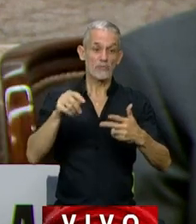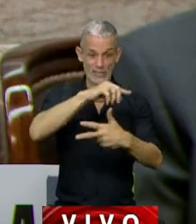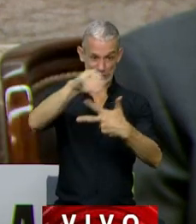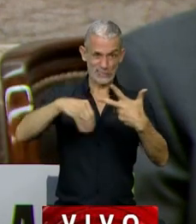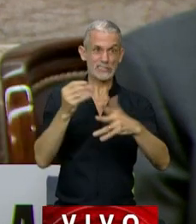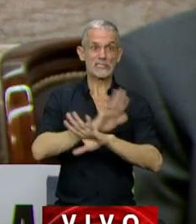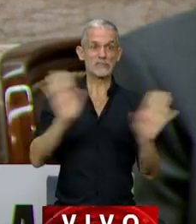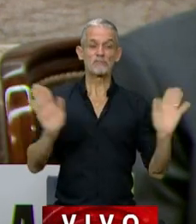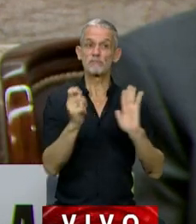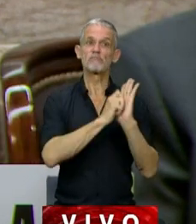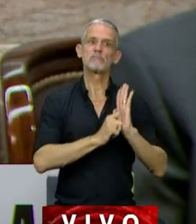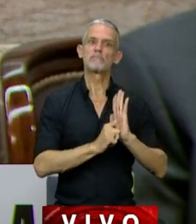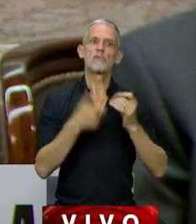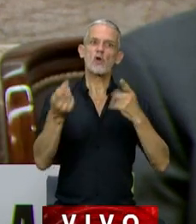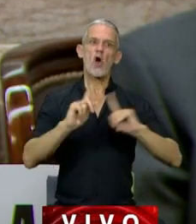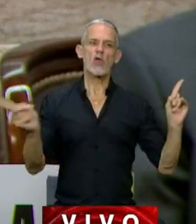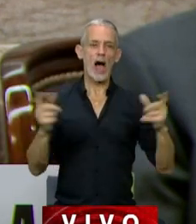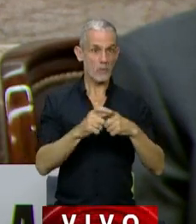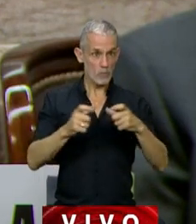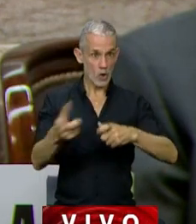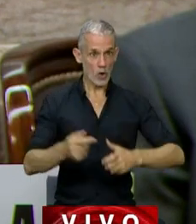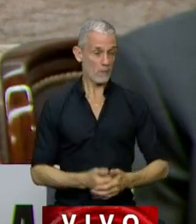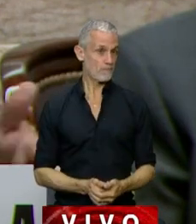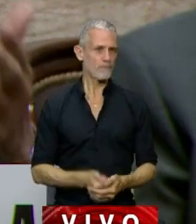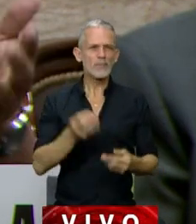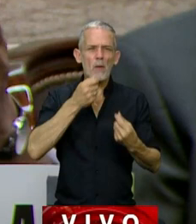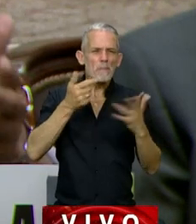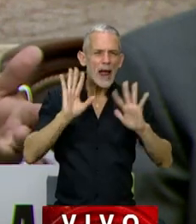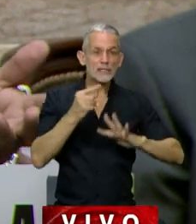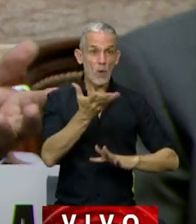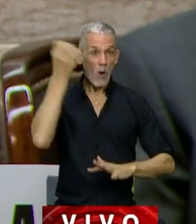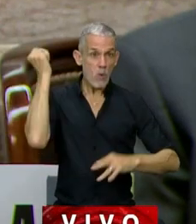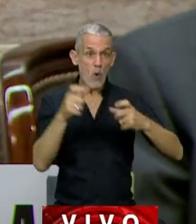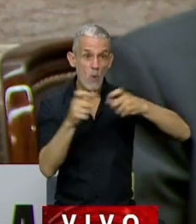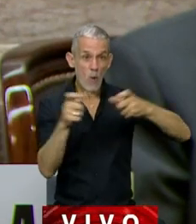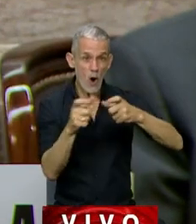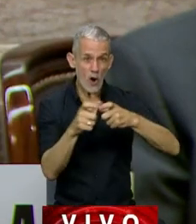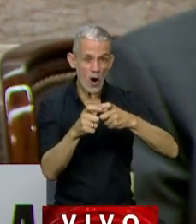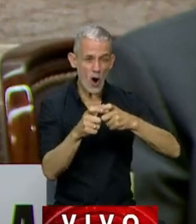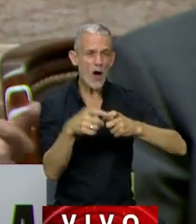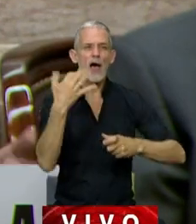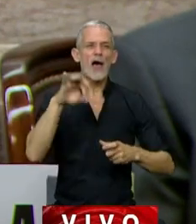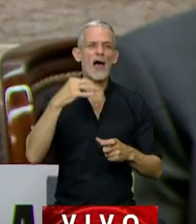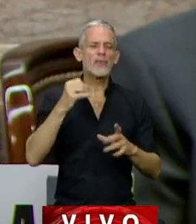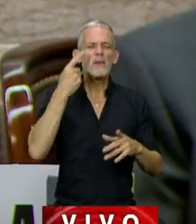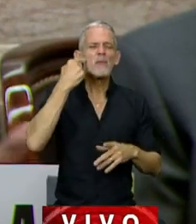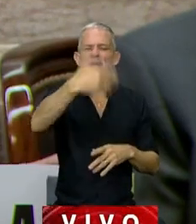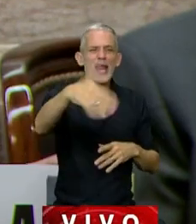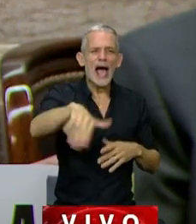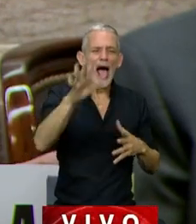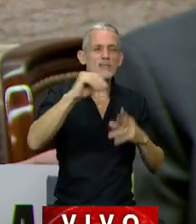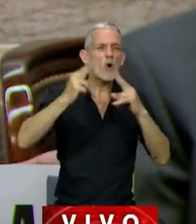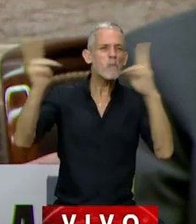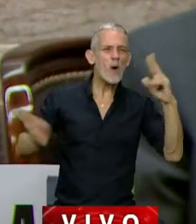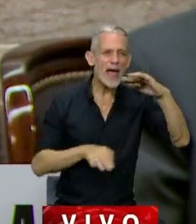no podría acceder a este beneficio. Parece que para acceder a este beneficio, a este bono, uno tiene que vivir en la calle o debajo